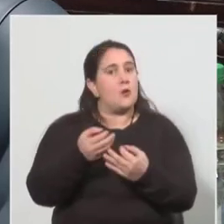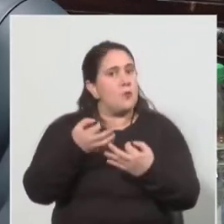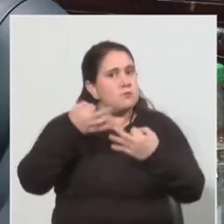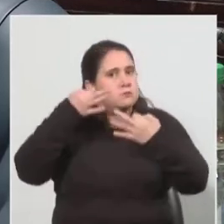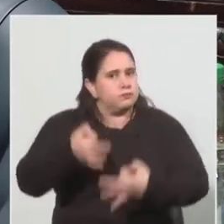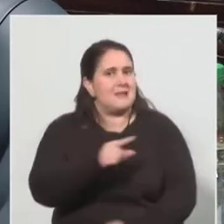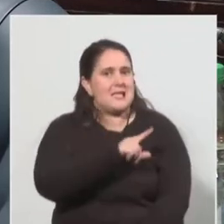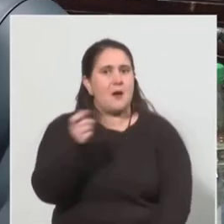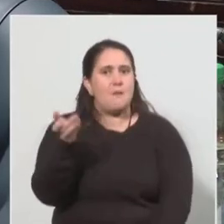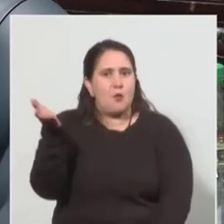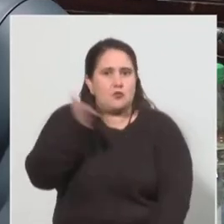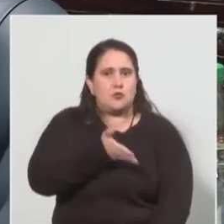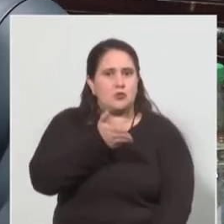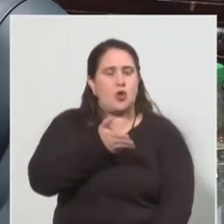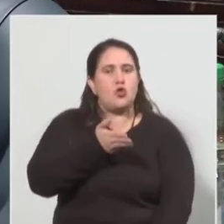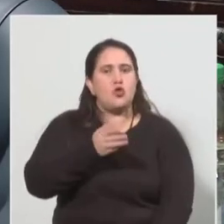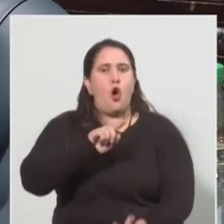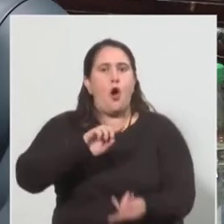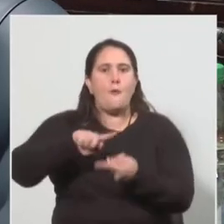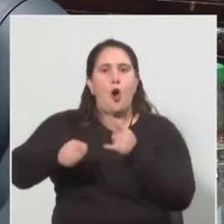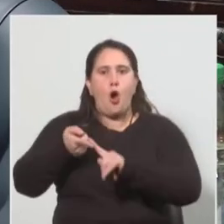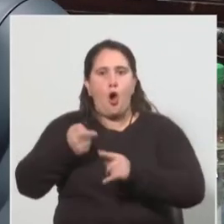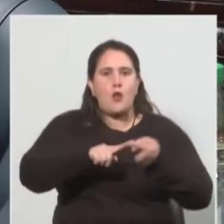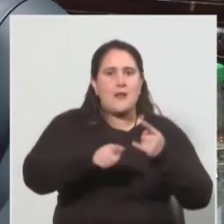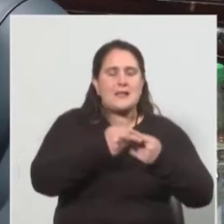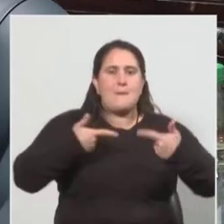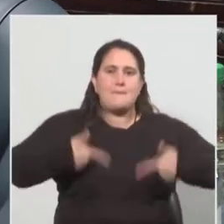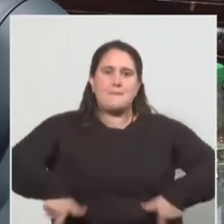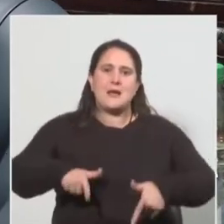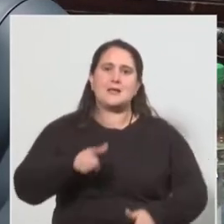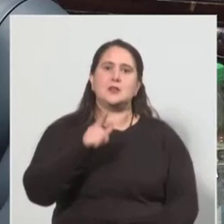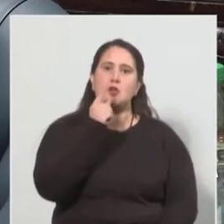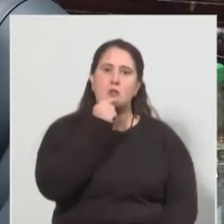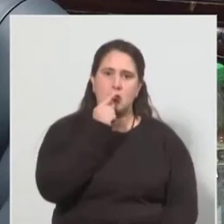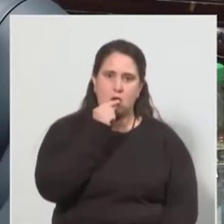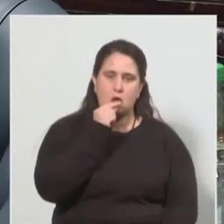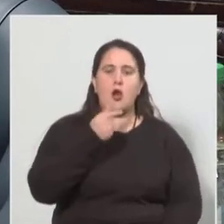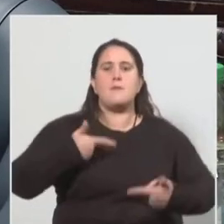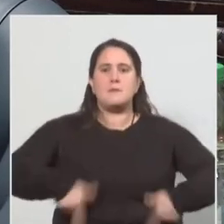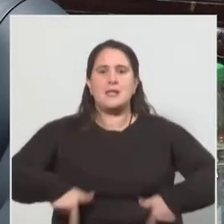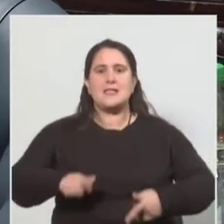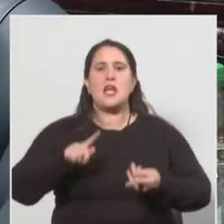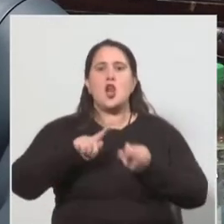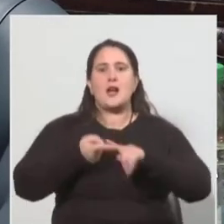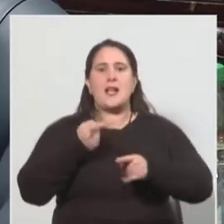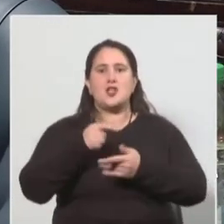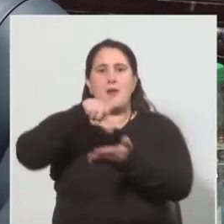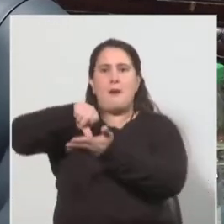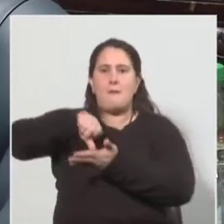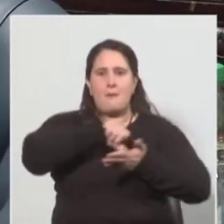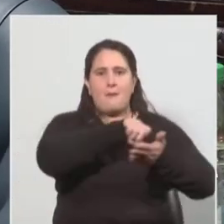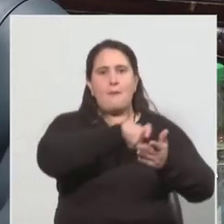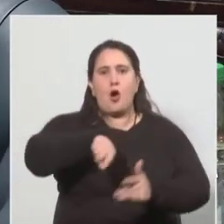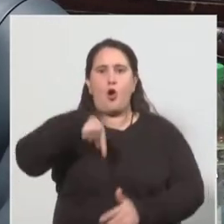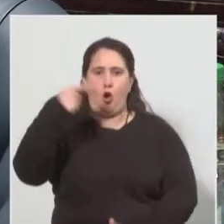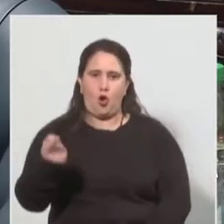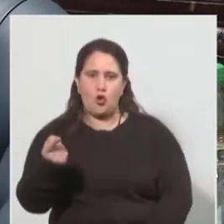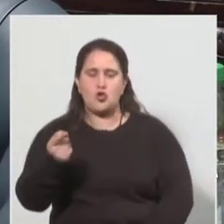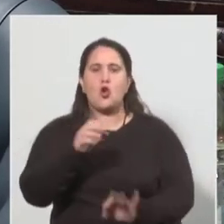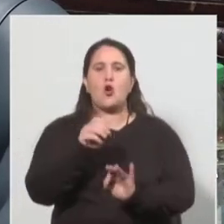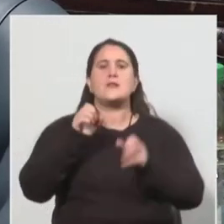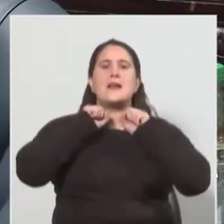pleno la coordinación entre Ministerio del Interior, Ministerio de Relaciones Exteriores,